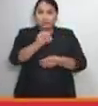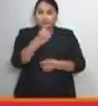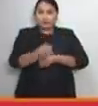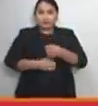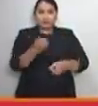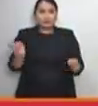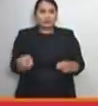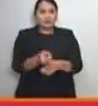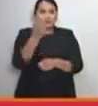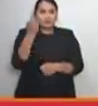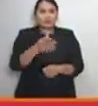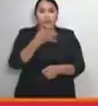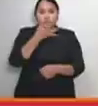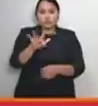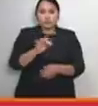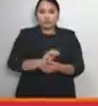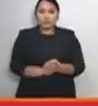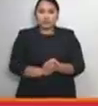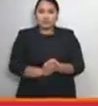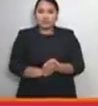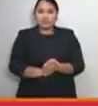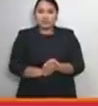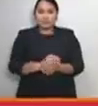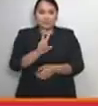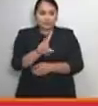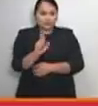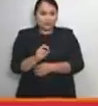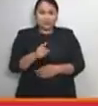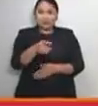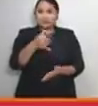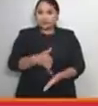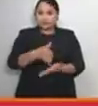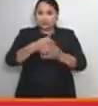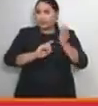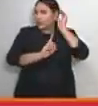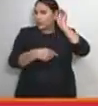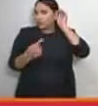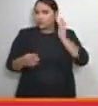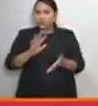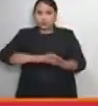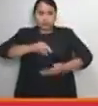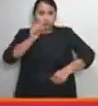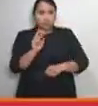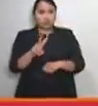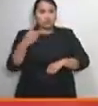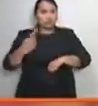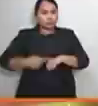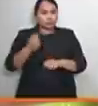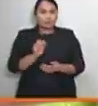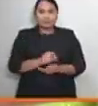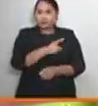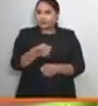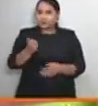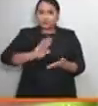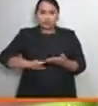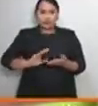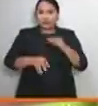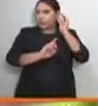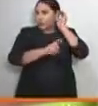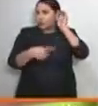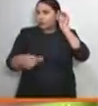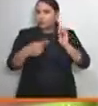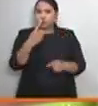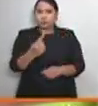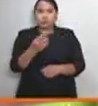es... Suerte. 2X. Tu premio para la diaria es multiplicado por 2. Pero si tú invertiste para más 1, atentos